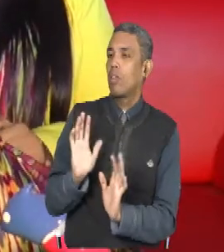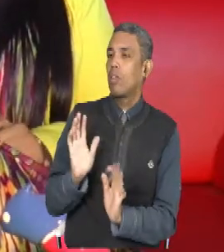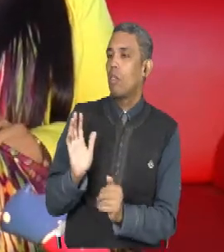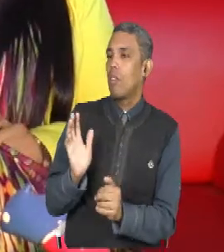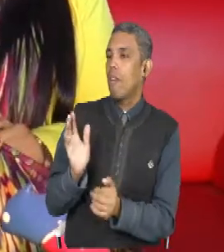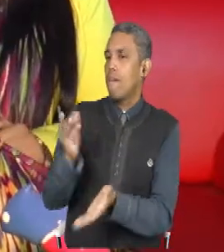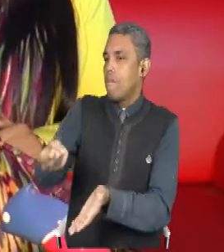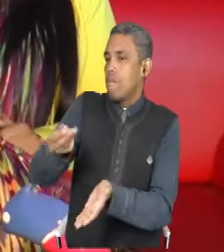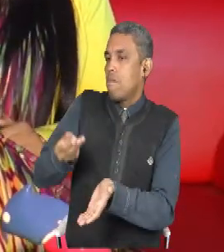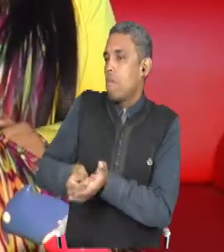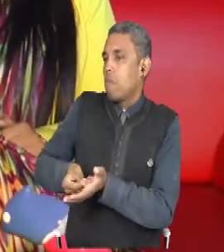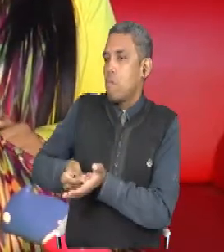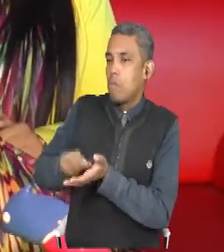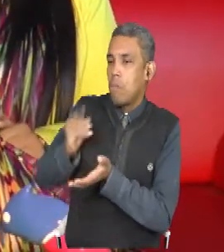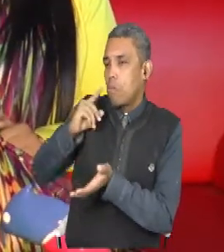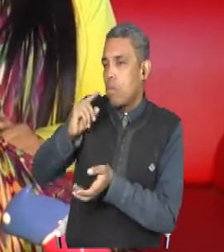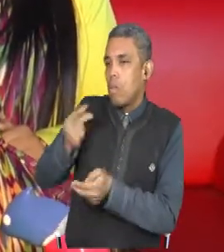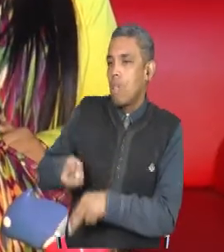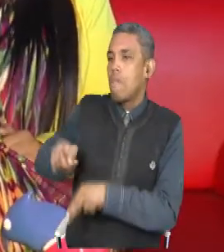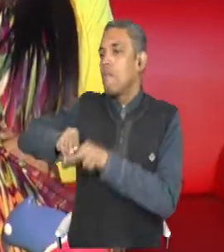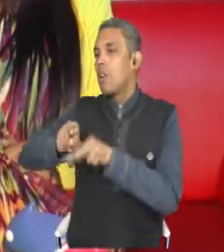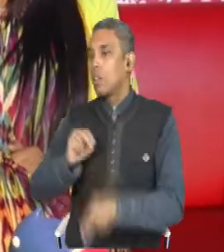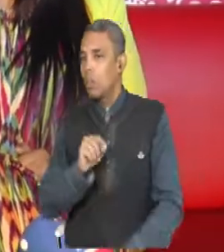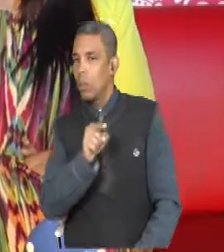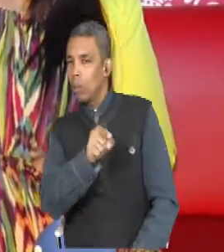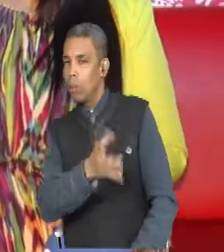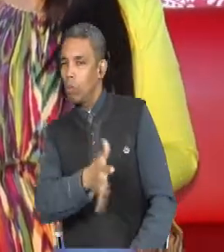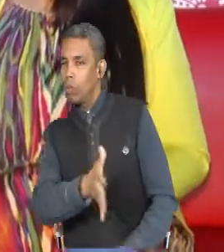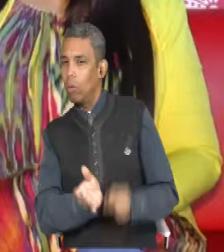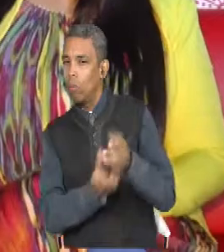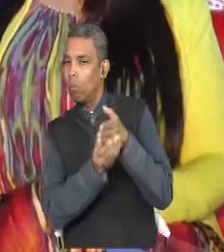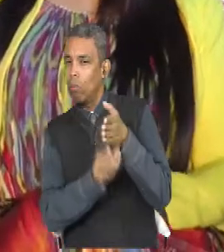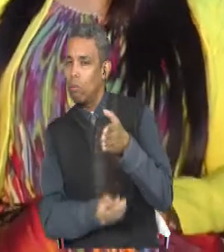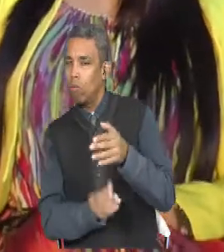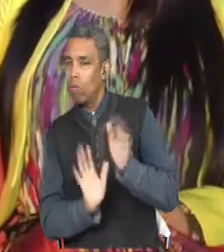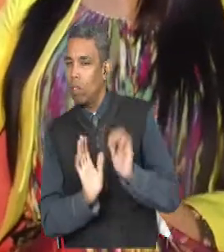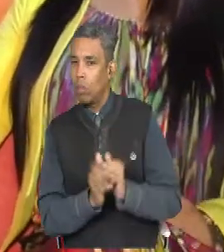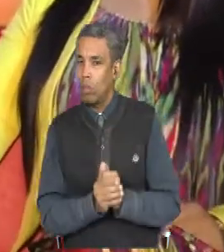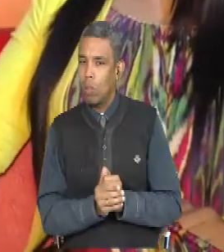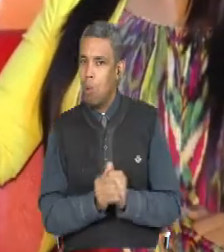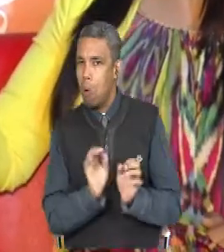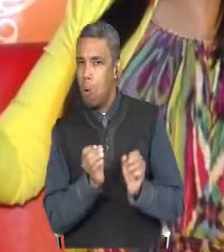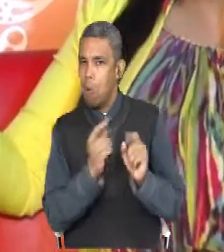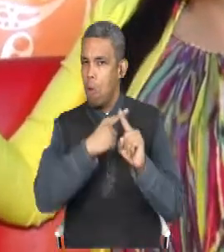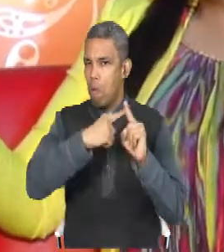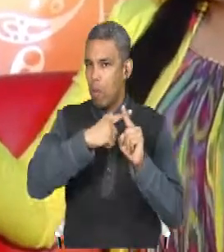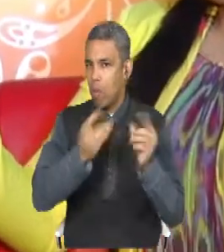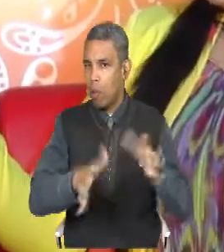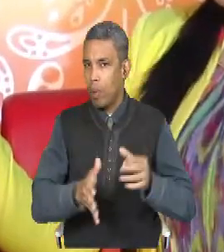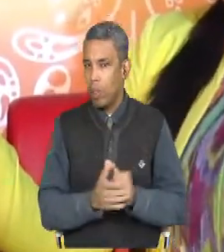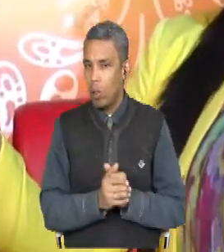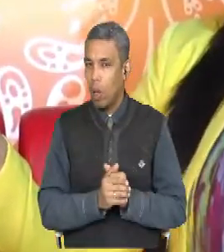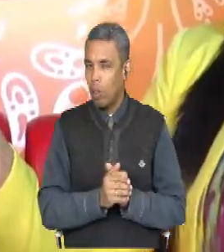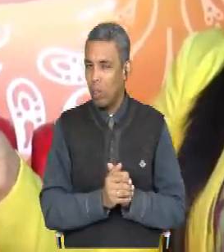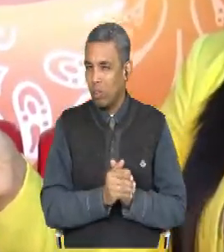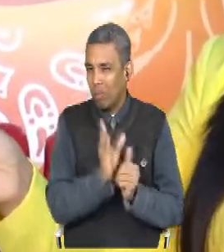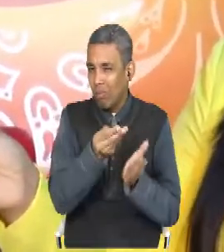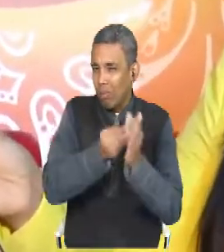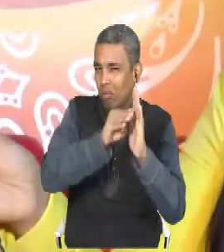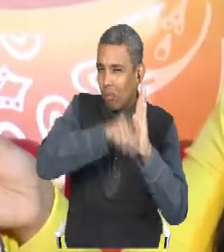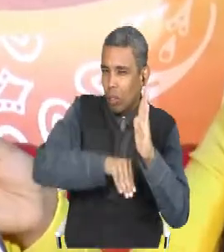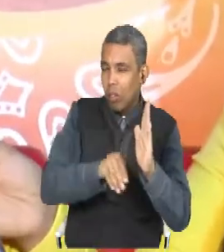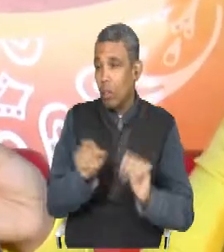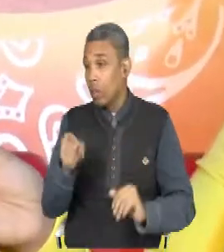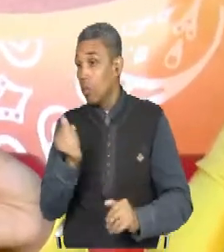empresas? No, mira, Omar Flores tiene una tarifa básica. Y ya sobre esa tarifa básica, de